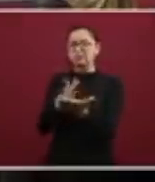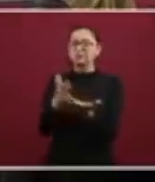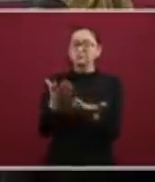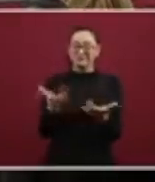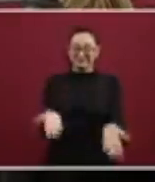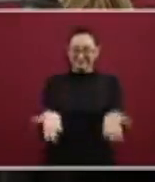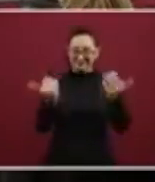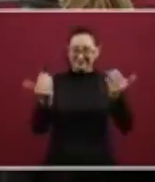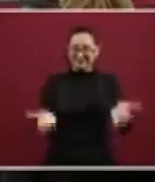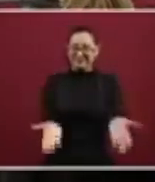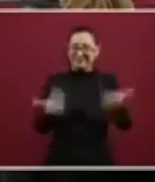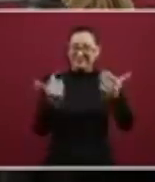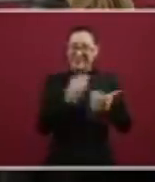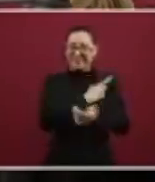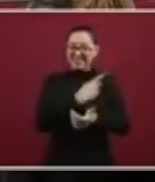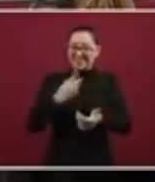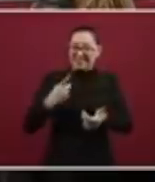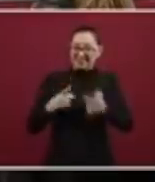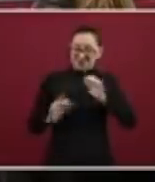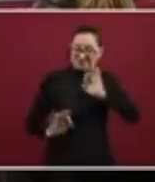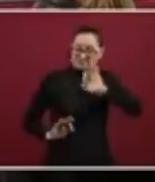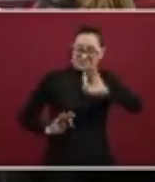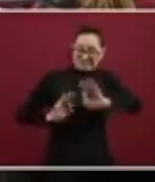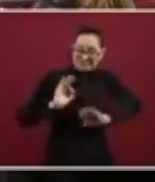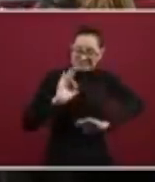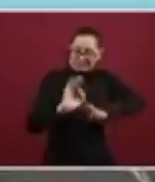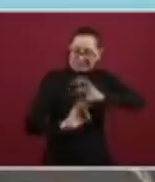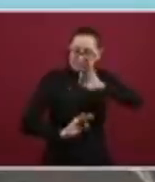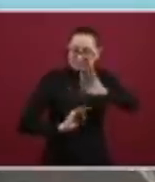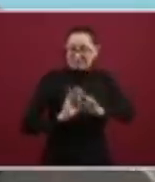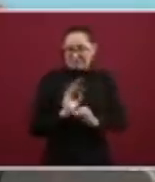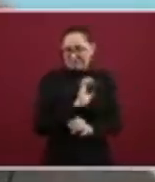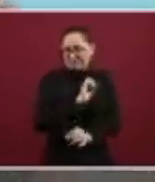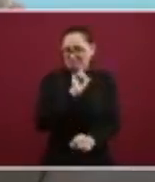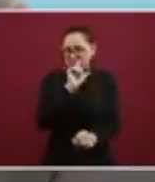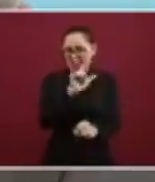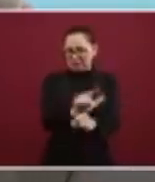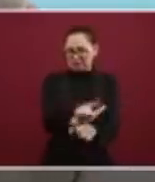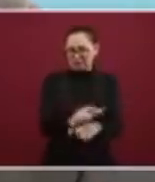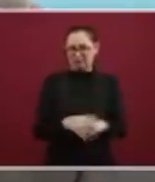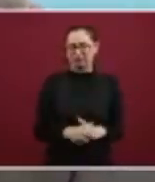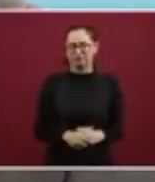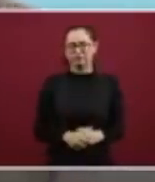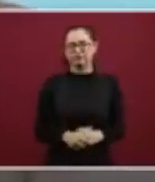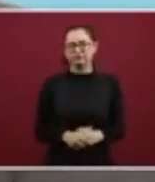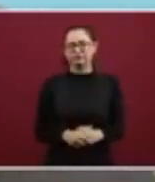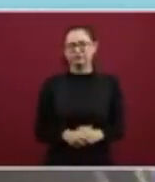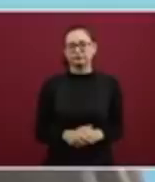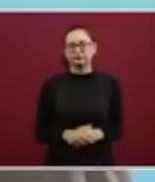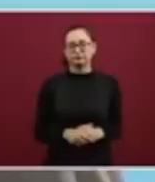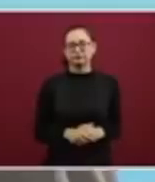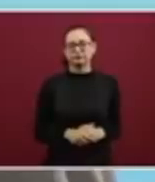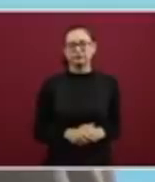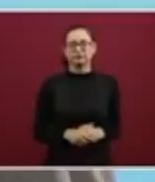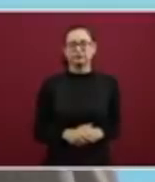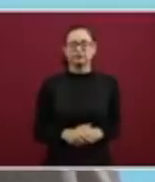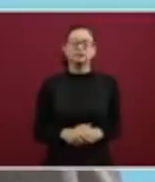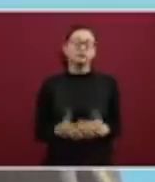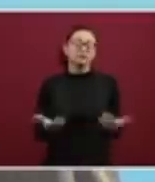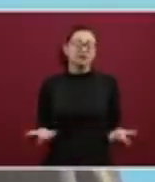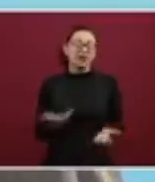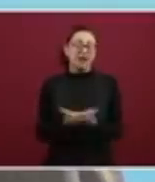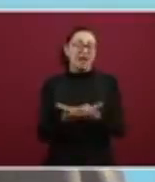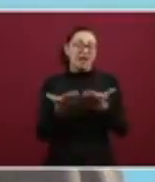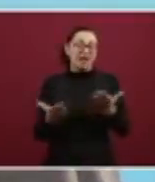tratamiento particular. Lo cierto es que la dinámica que ha alcanzado este fenómeno y este tipo de prácticas, ya